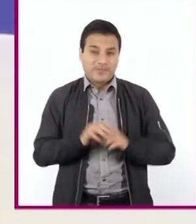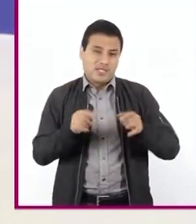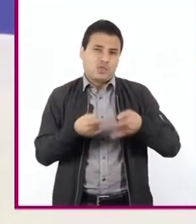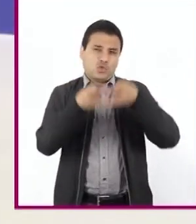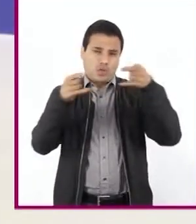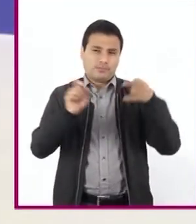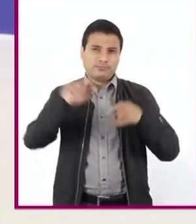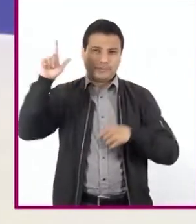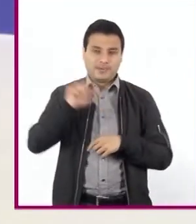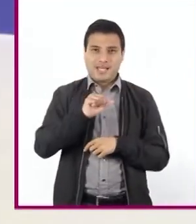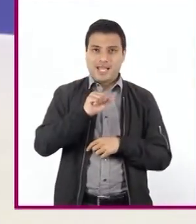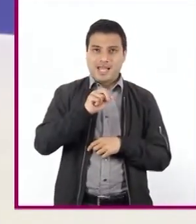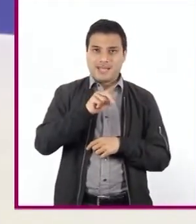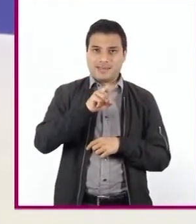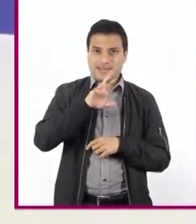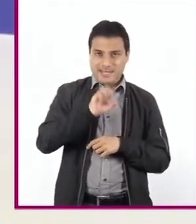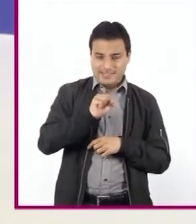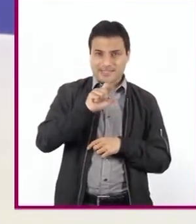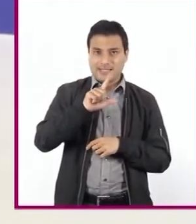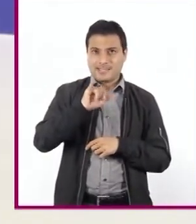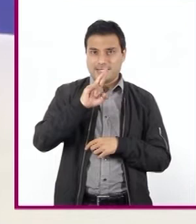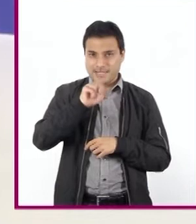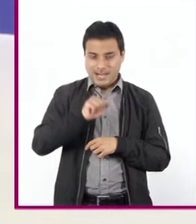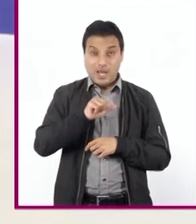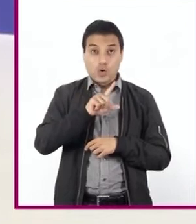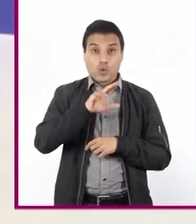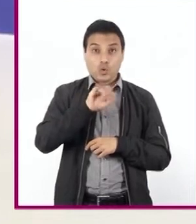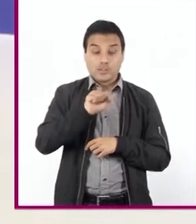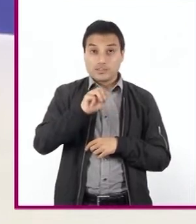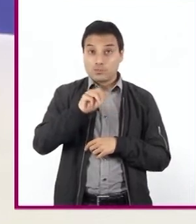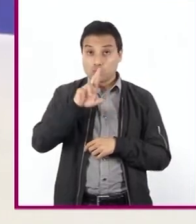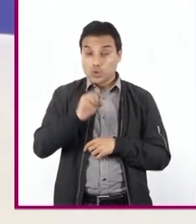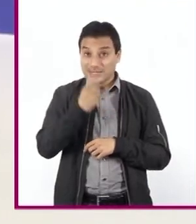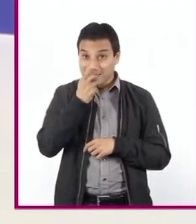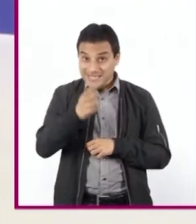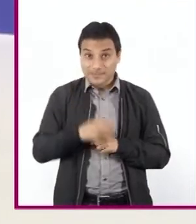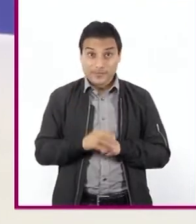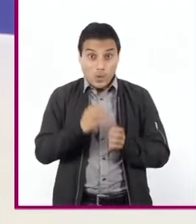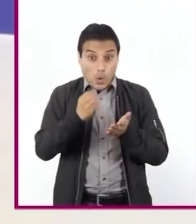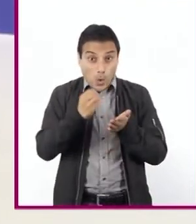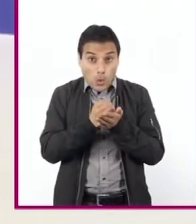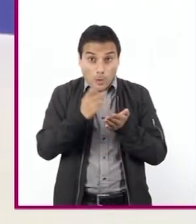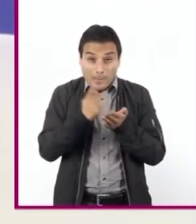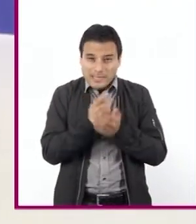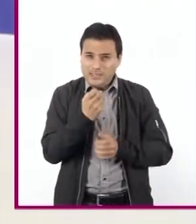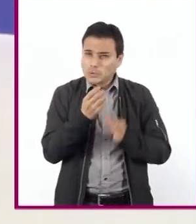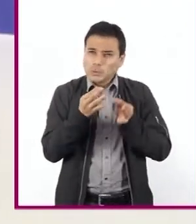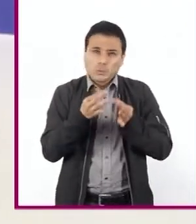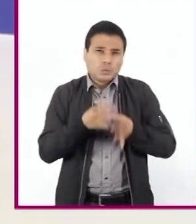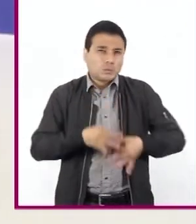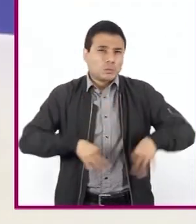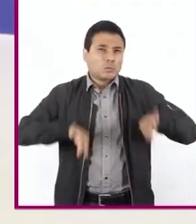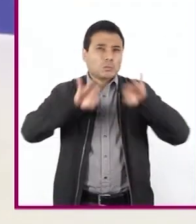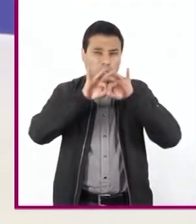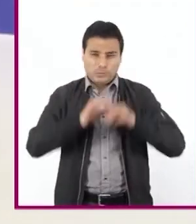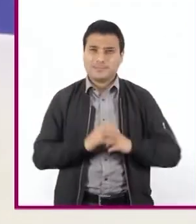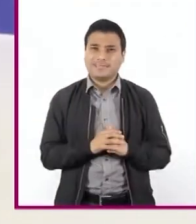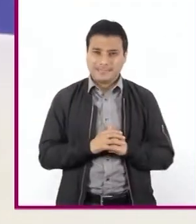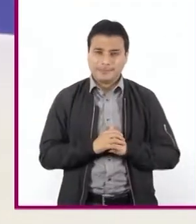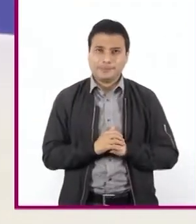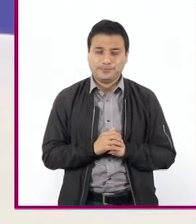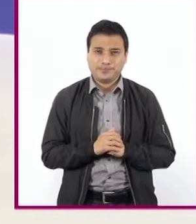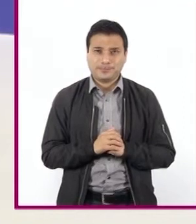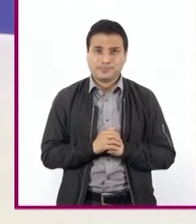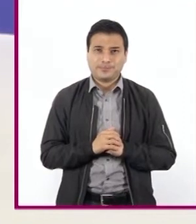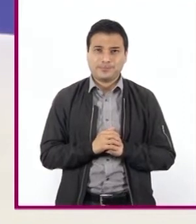historiadores Andrés Lira y Luis Muro, los metales preciosos fueron un factor importante en la conquista de Nueva España,